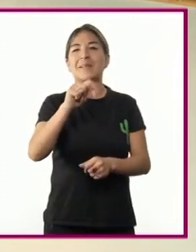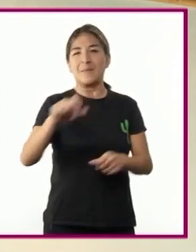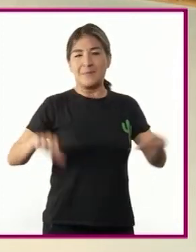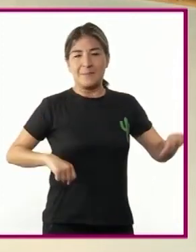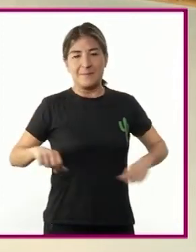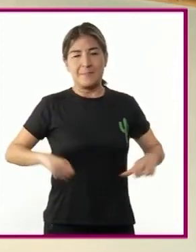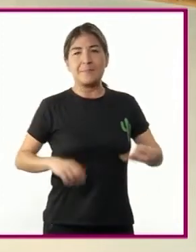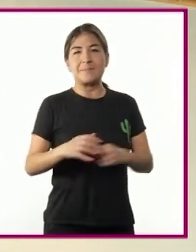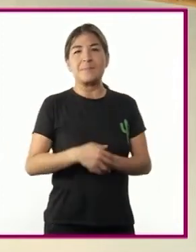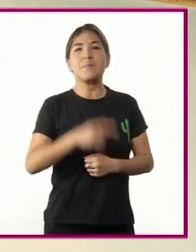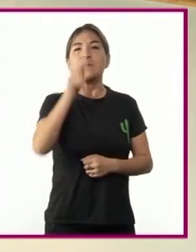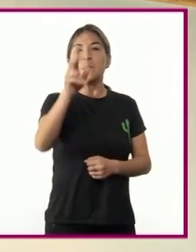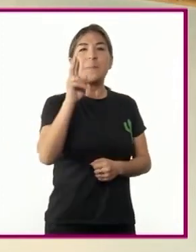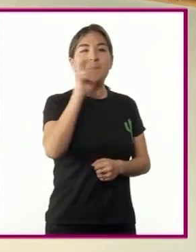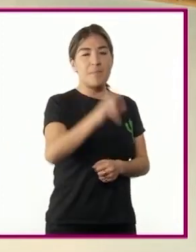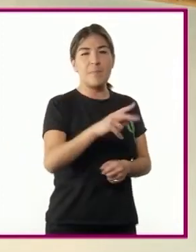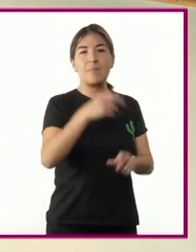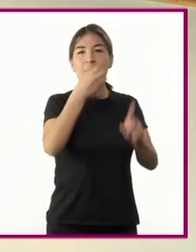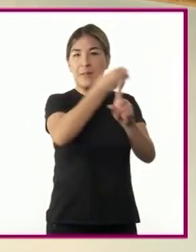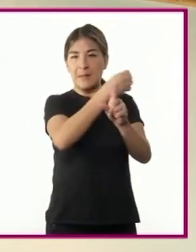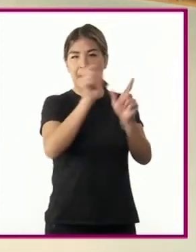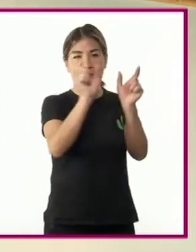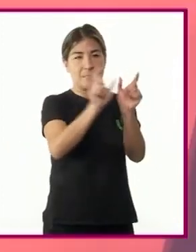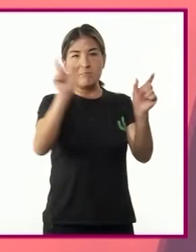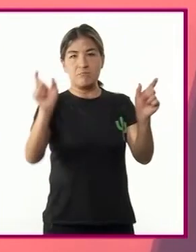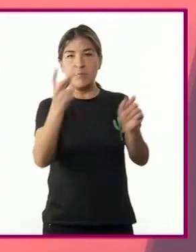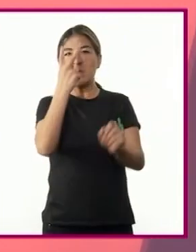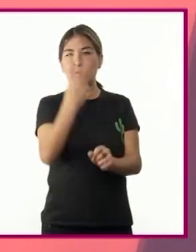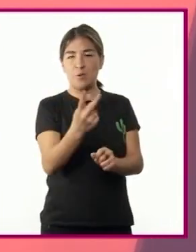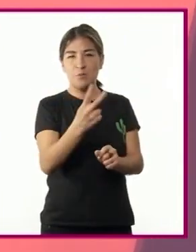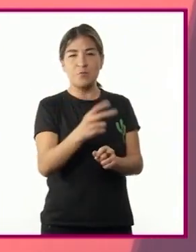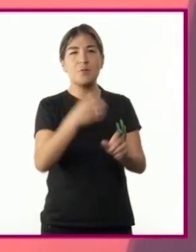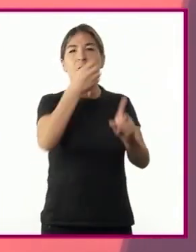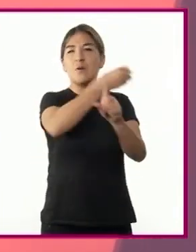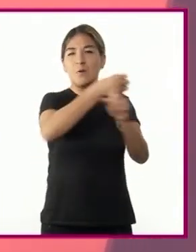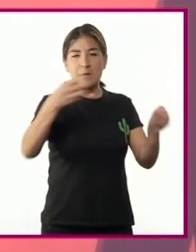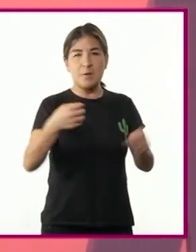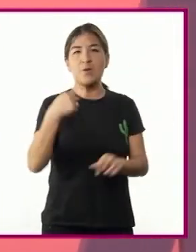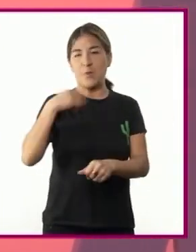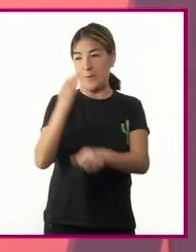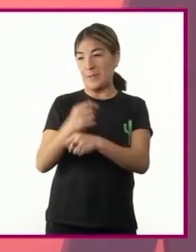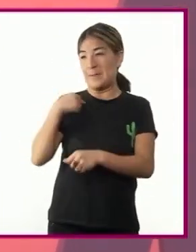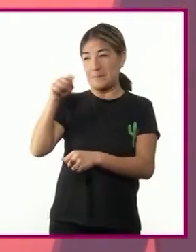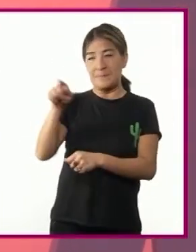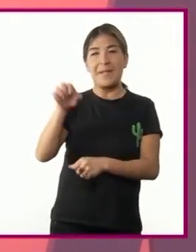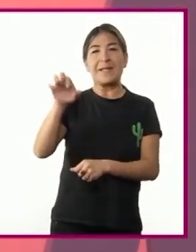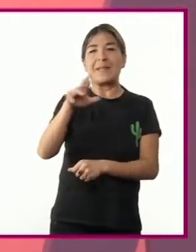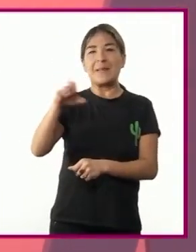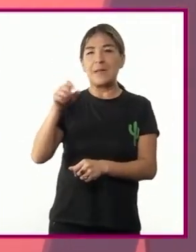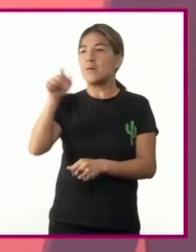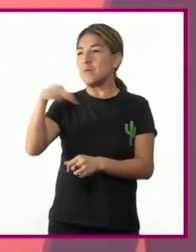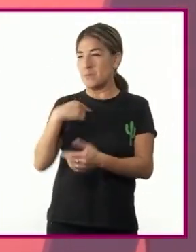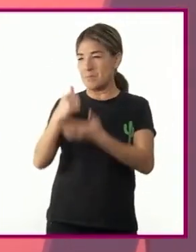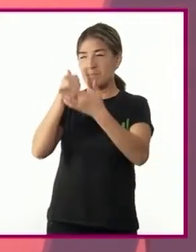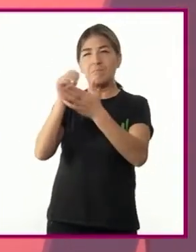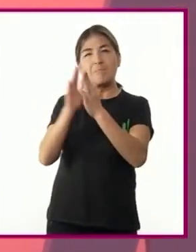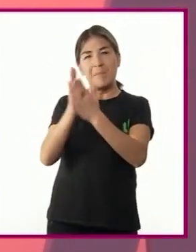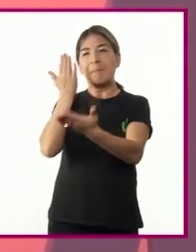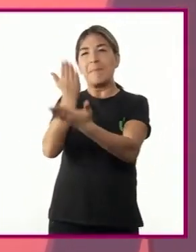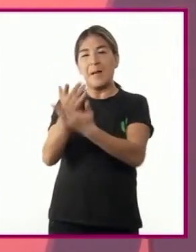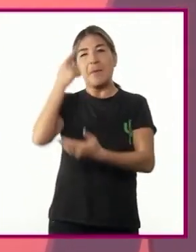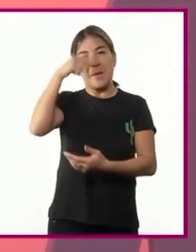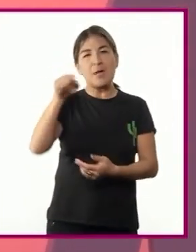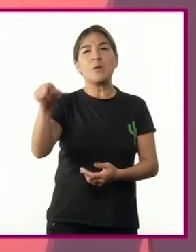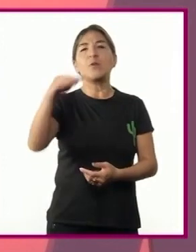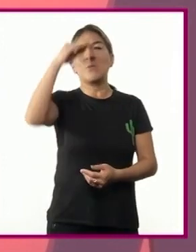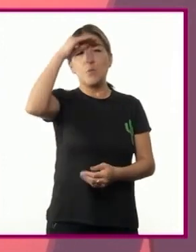Verán dos oraciones compuestas. Le voy a pedir a Enrique que nos ayude a pensar en una alternativa